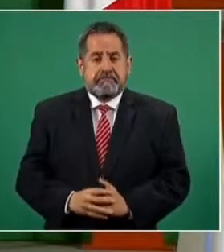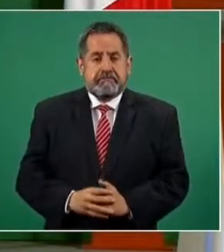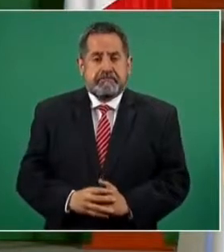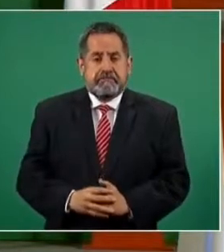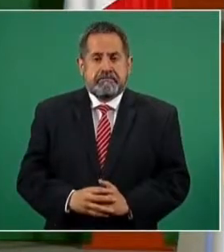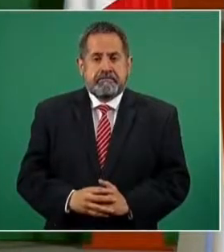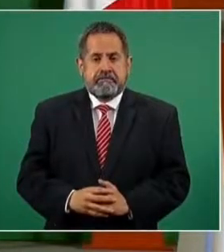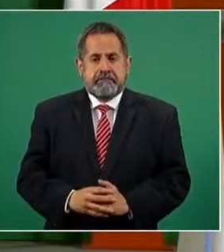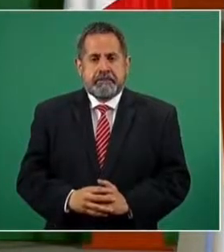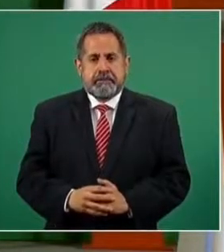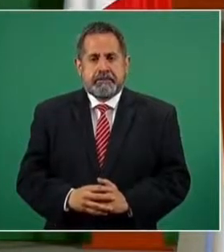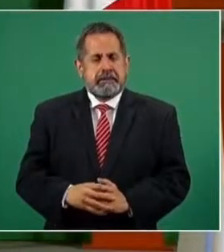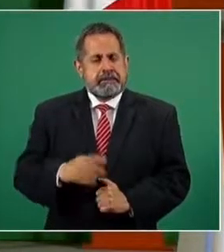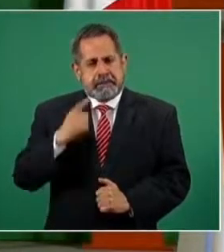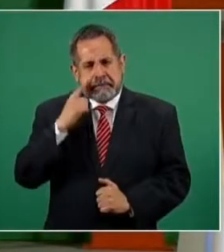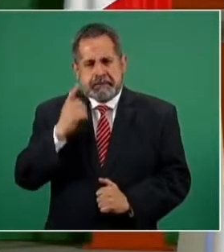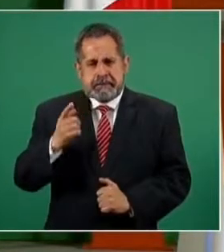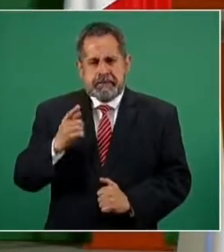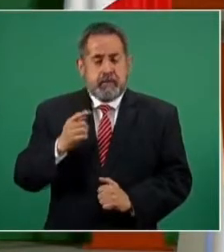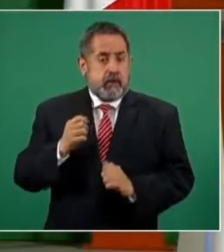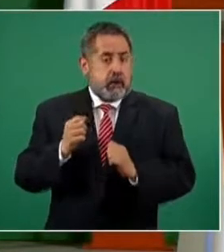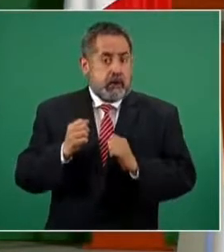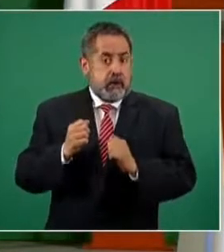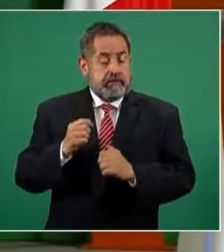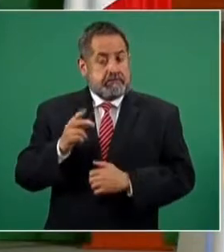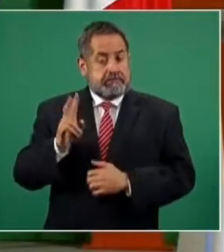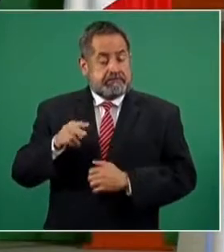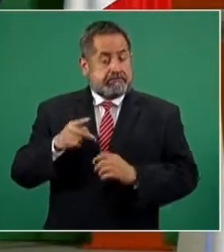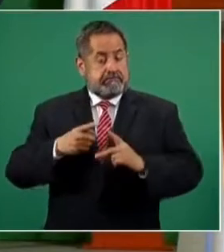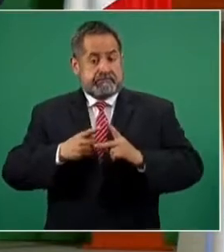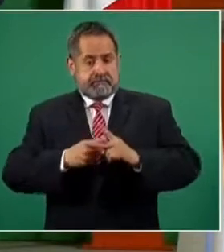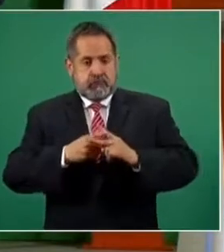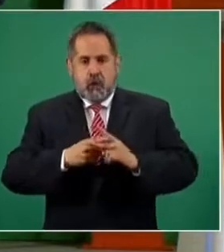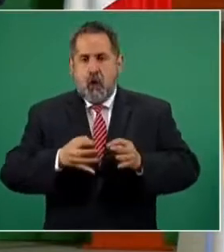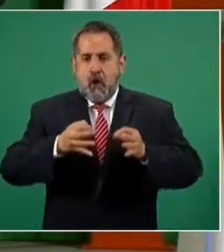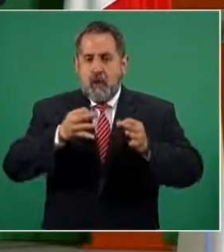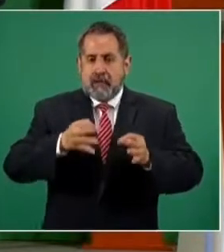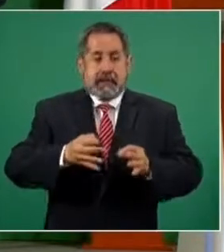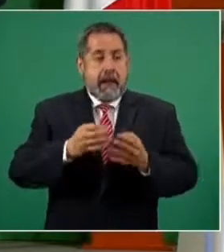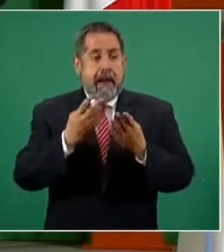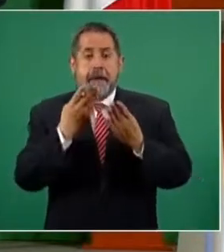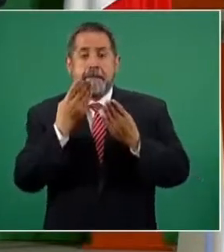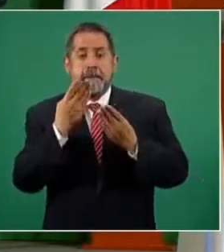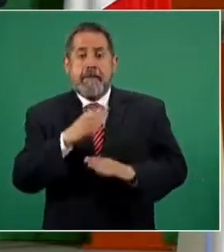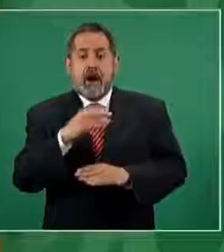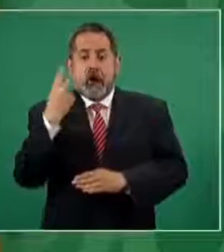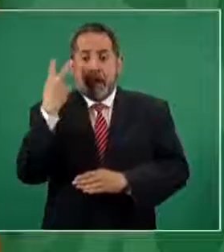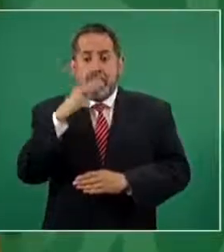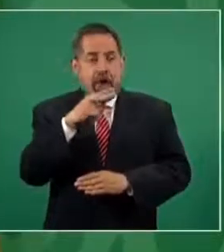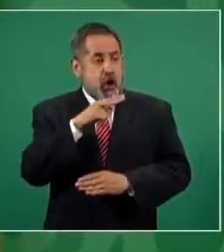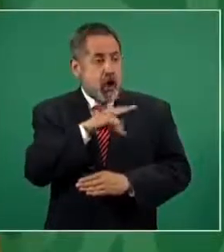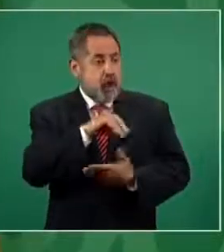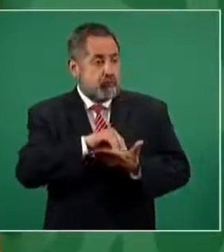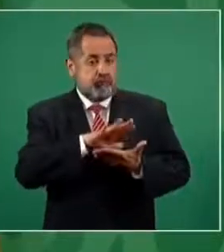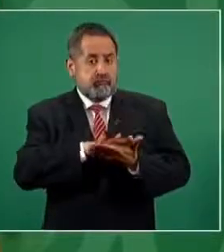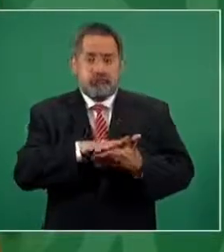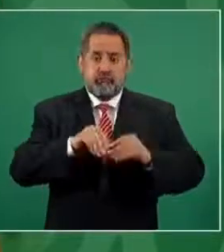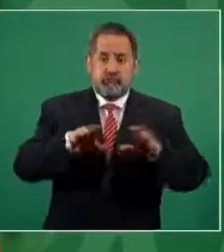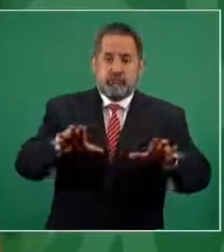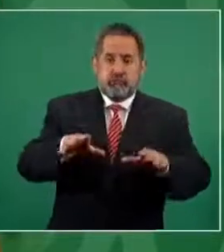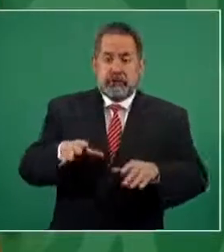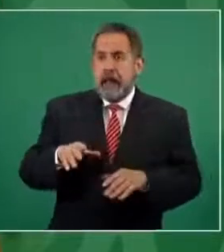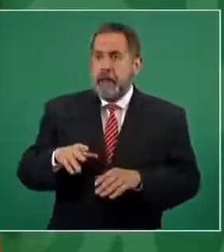Ya con las cifras oficiales del Banco de México, ya es récord, hasta